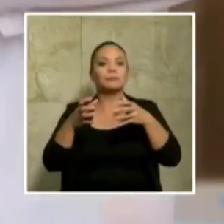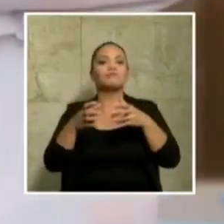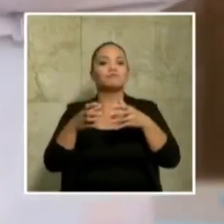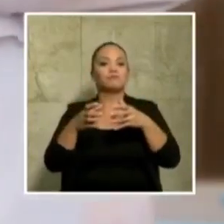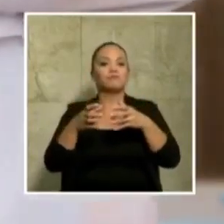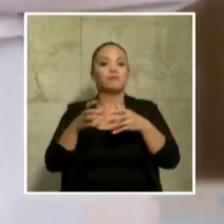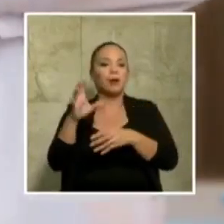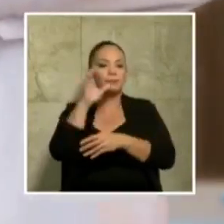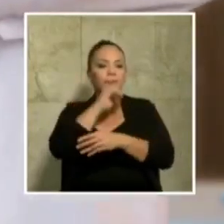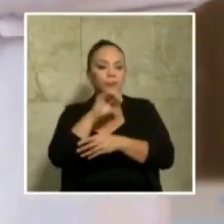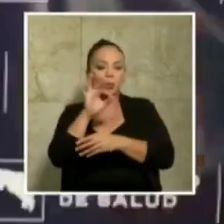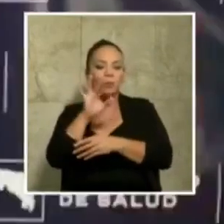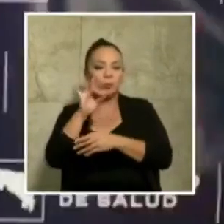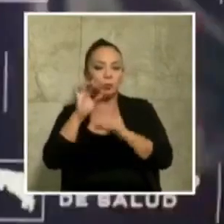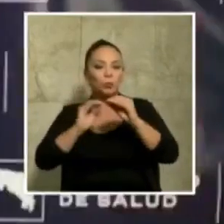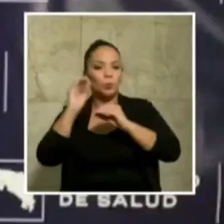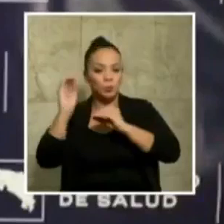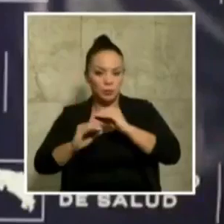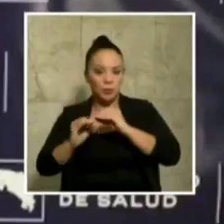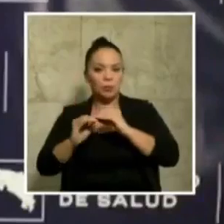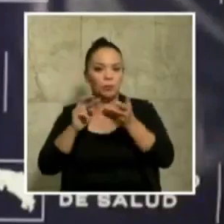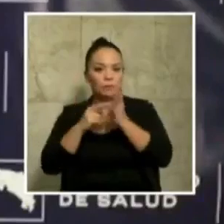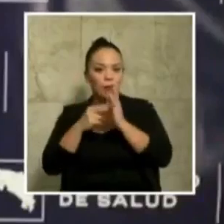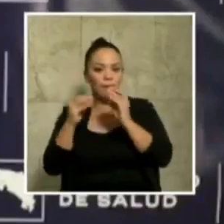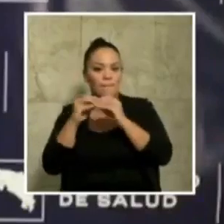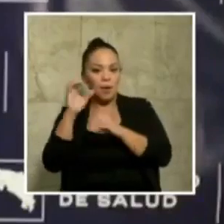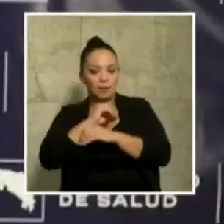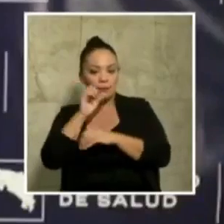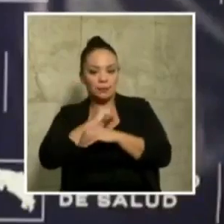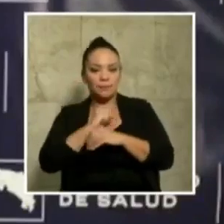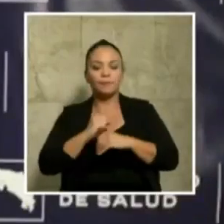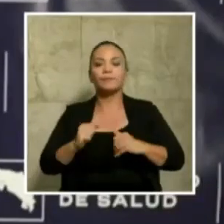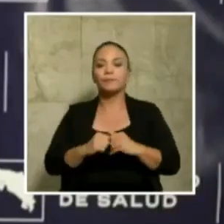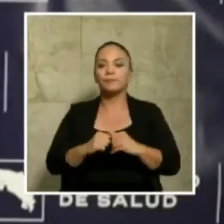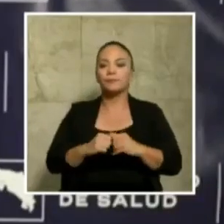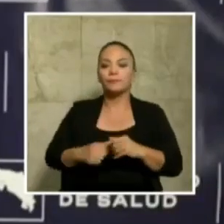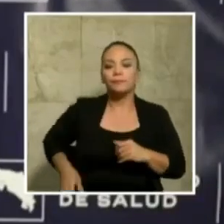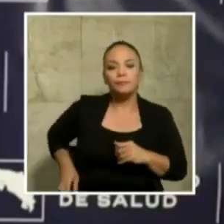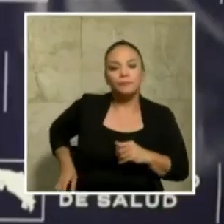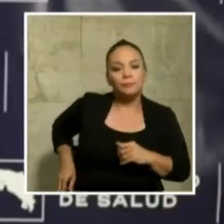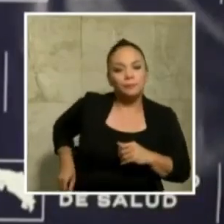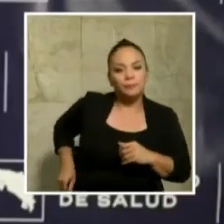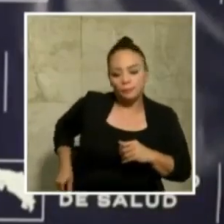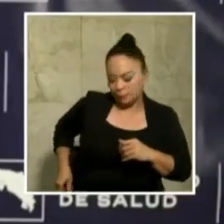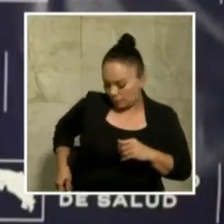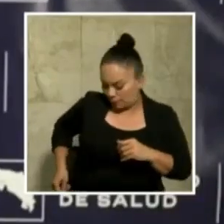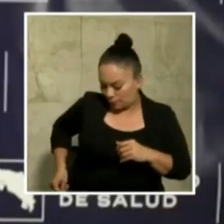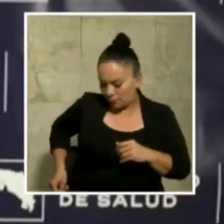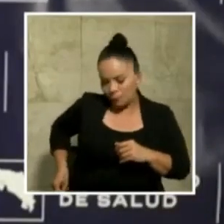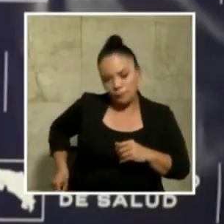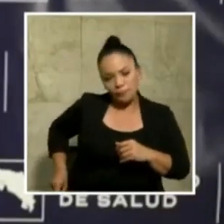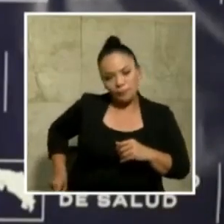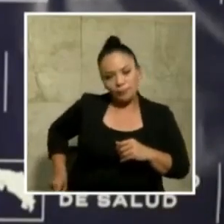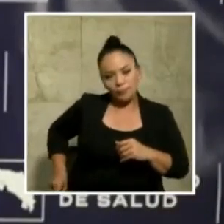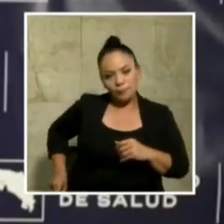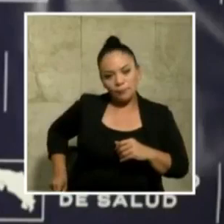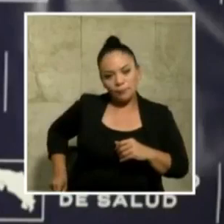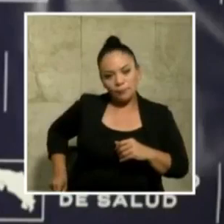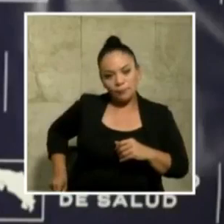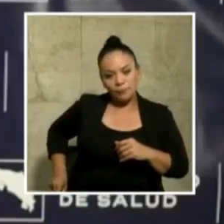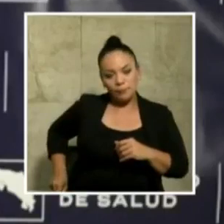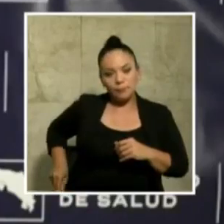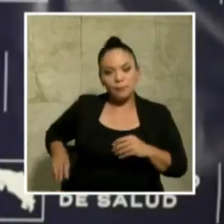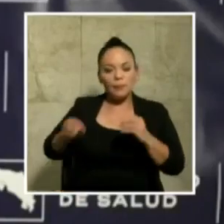de un 98%. Se trata de la prueba de BPH, una prueba que no es dolorosa, tiene mayor posibilidad para